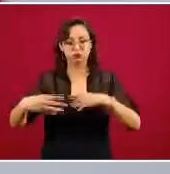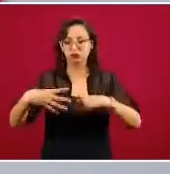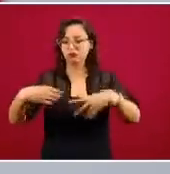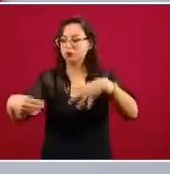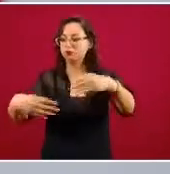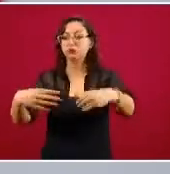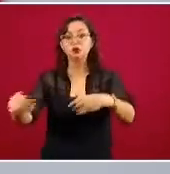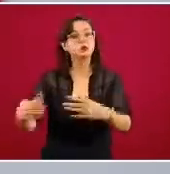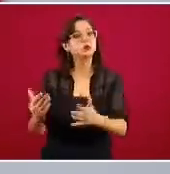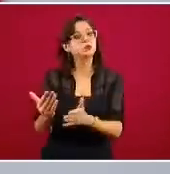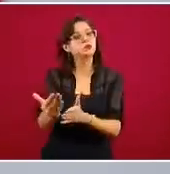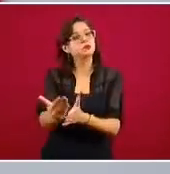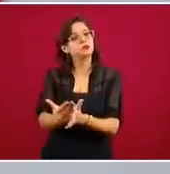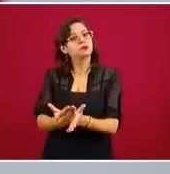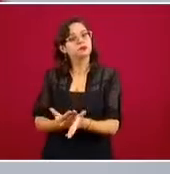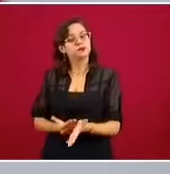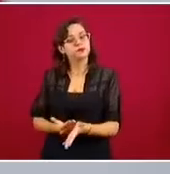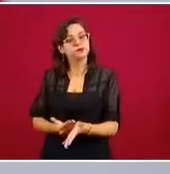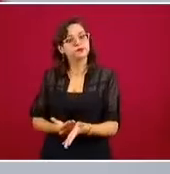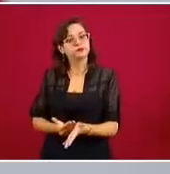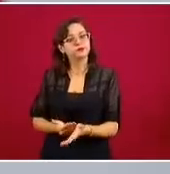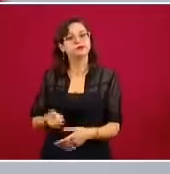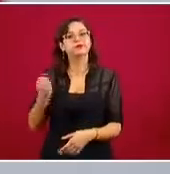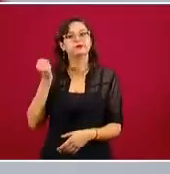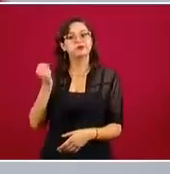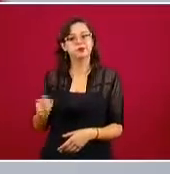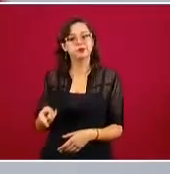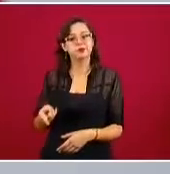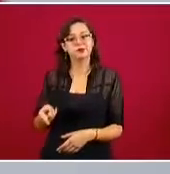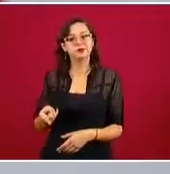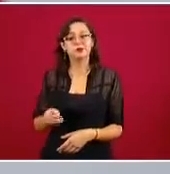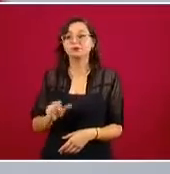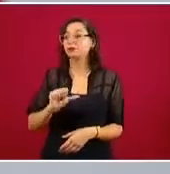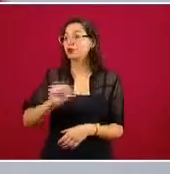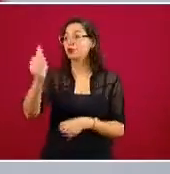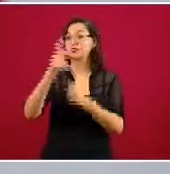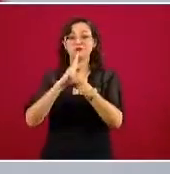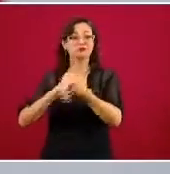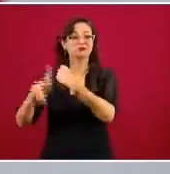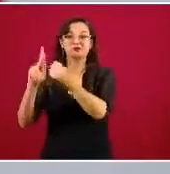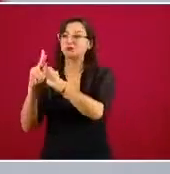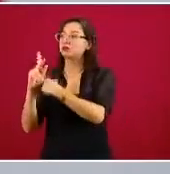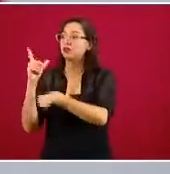de crecimiento de la curva epidémica. Pocos países lo han logrado.